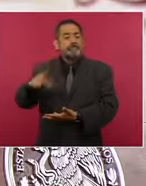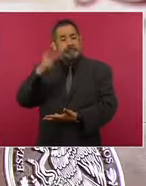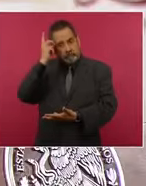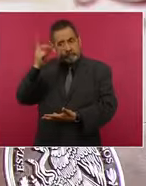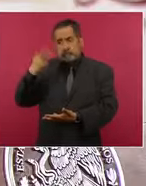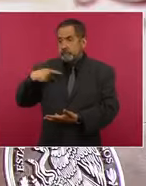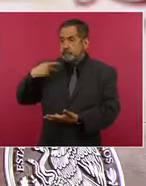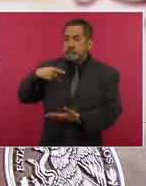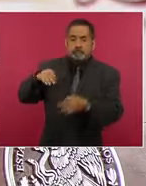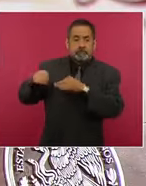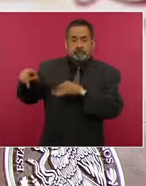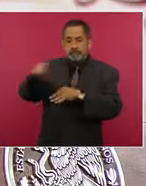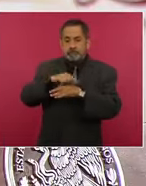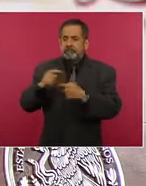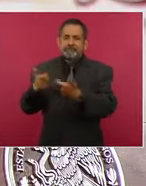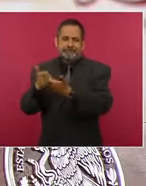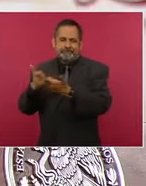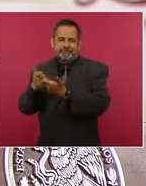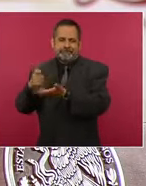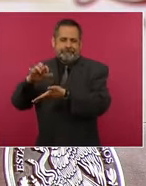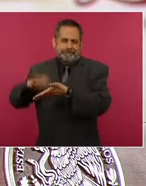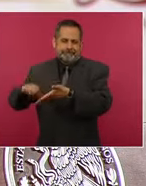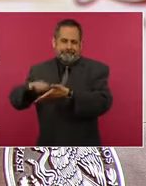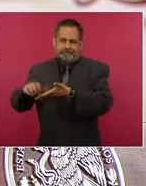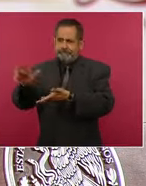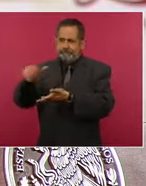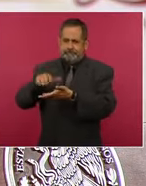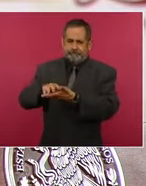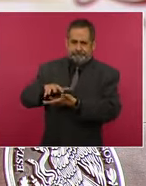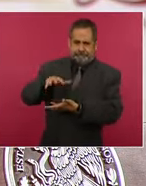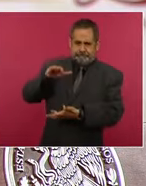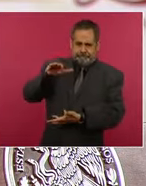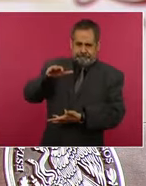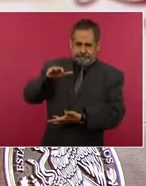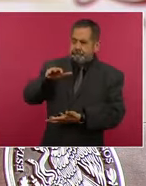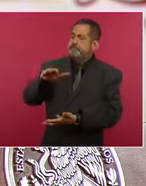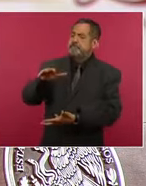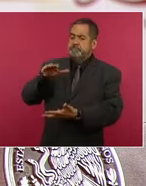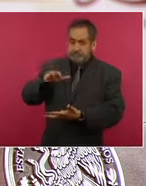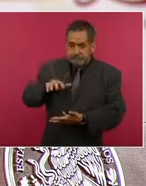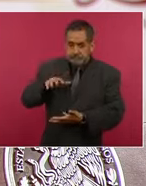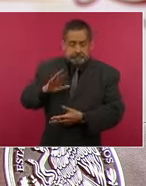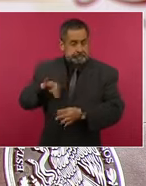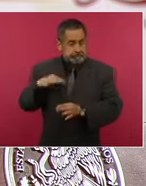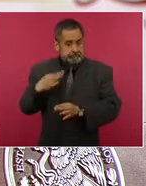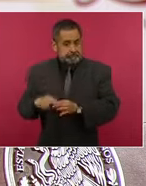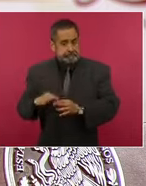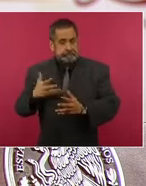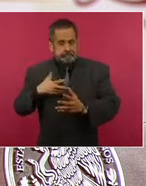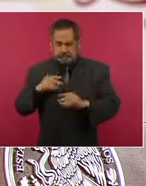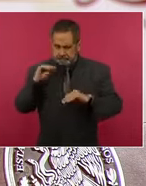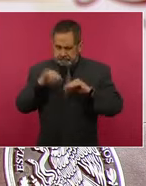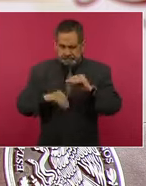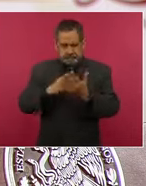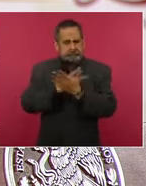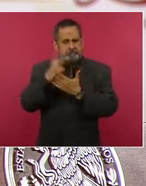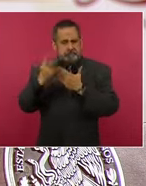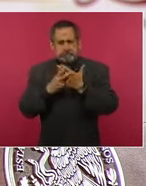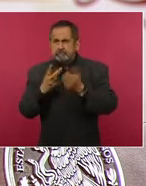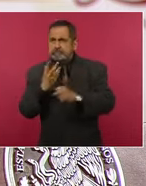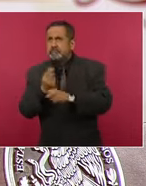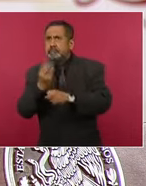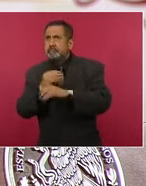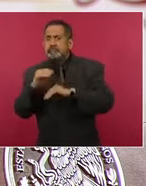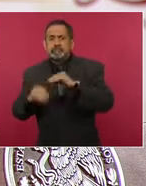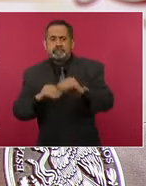trabajadores, porque constituye parte de su salario. Se hizo la devolución al instituto y se planteó un programa que incluso aquí